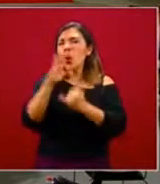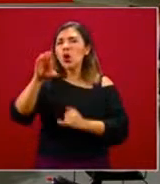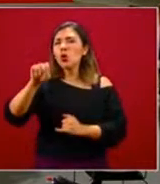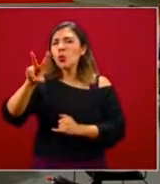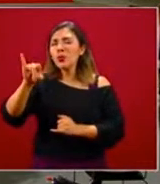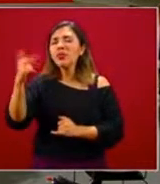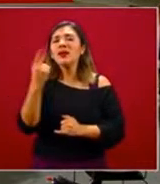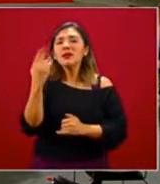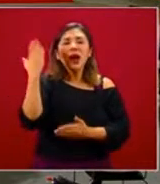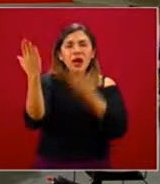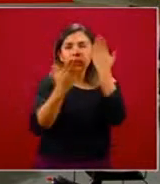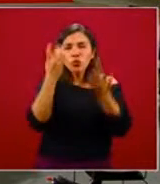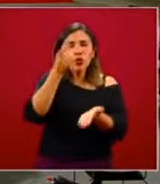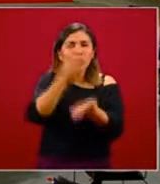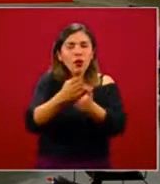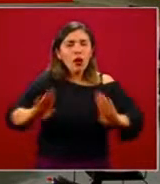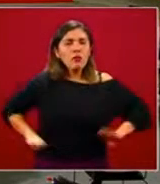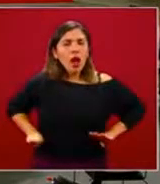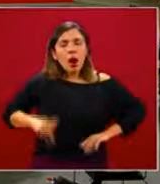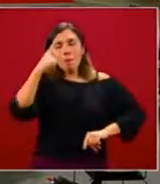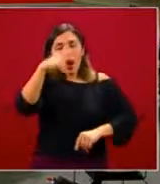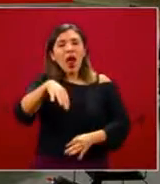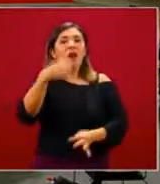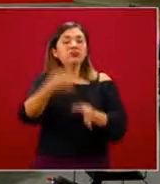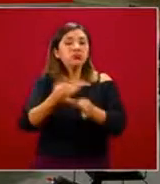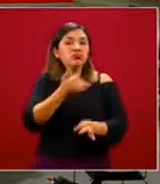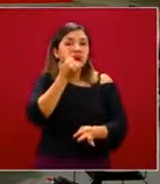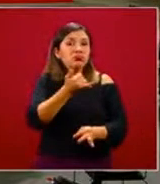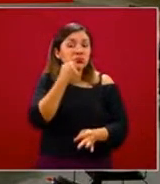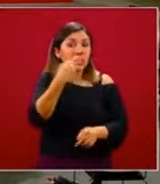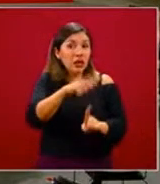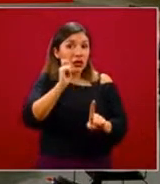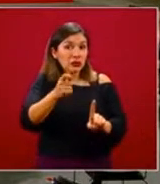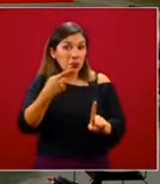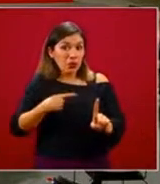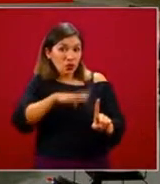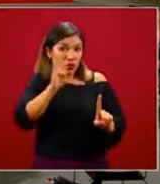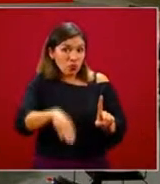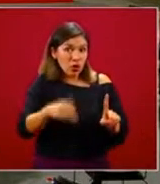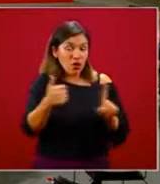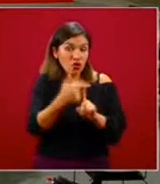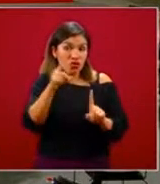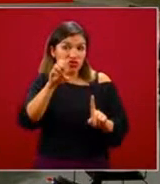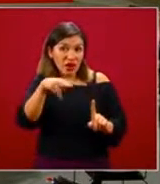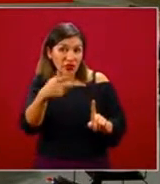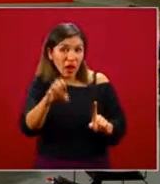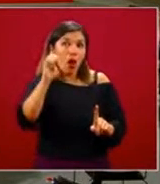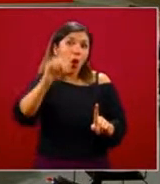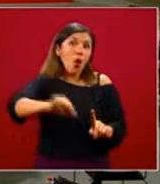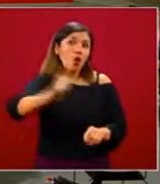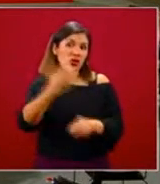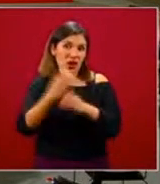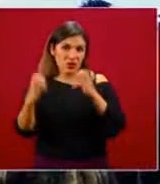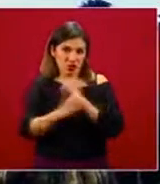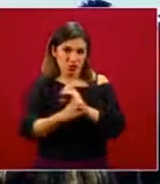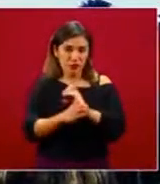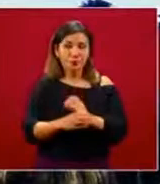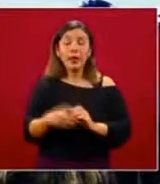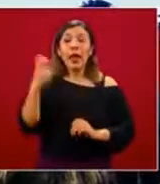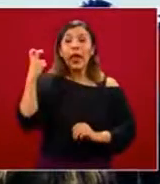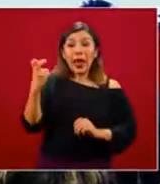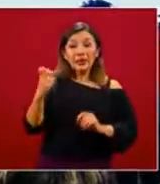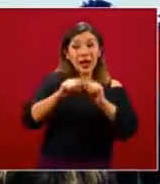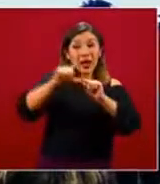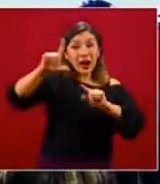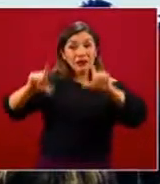COVID, that pues are requiere to un be estudio confirmed. específico para adjudicar una muerte This que en because efecto sea they una need a muerte por specific dengue. testing Y to lo que quiero prove that mostrar en this estas was a